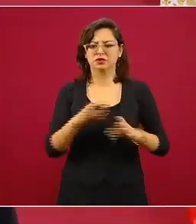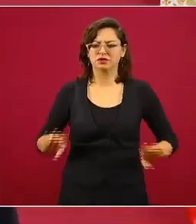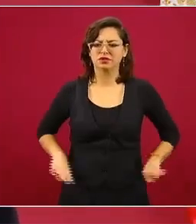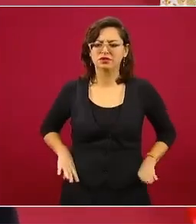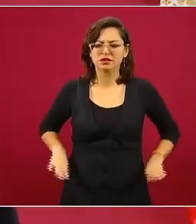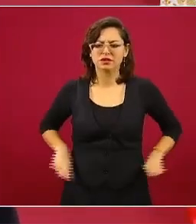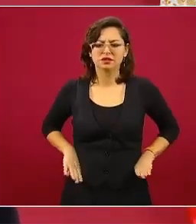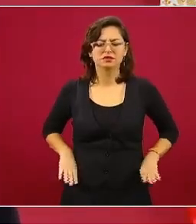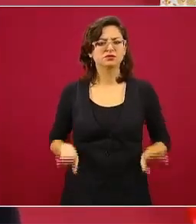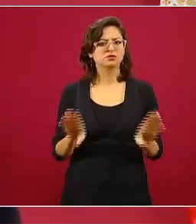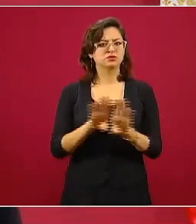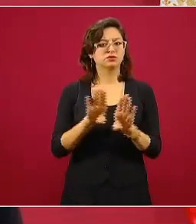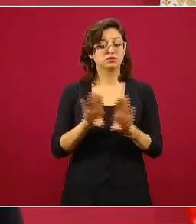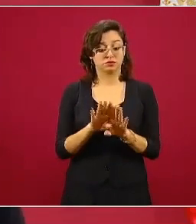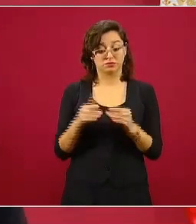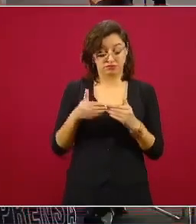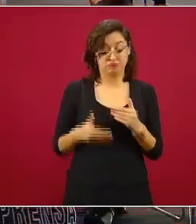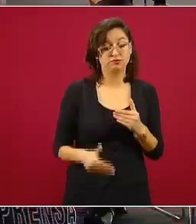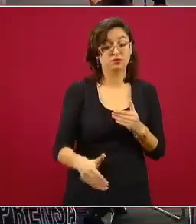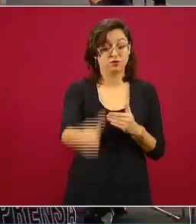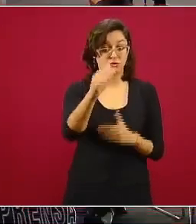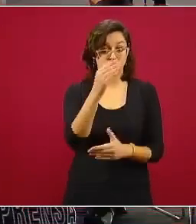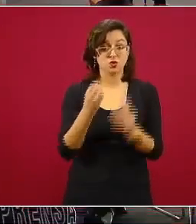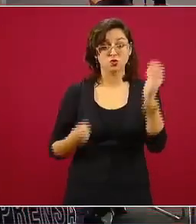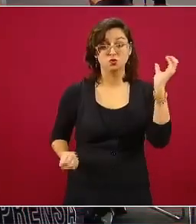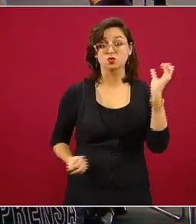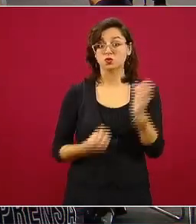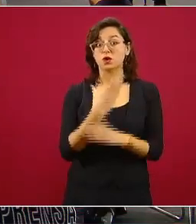nueva etapa.